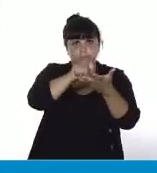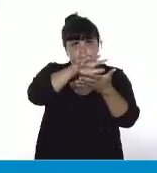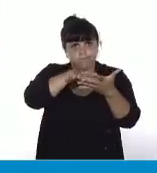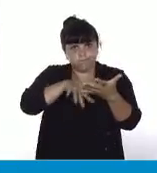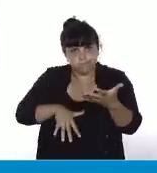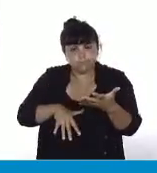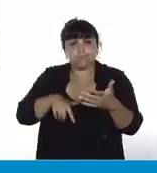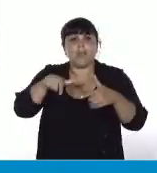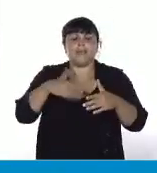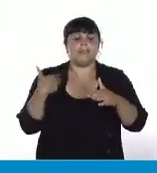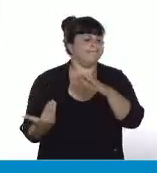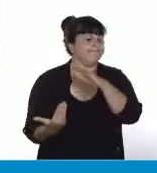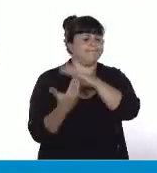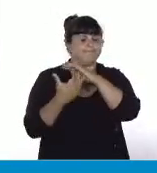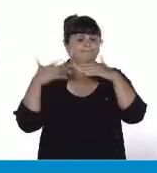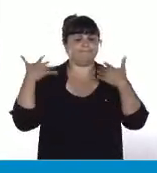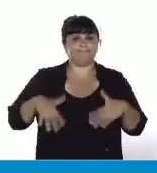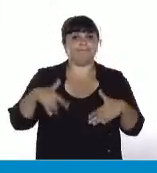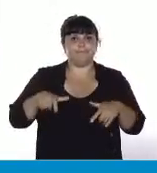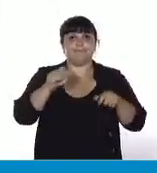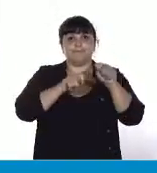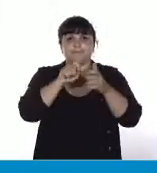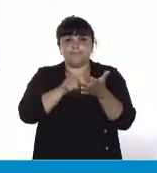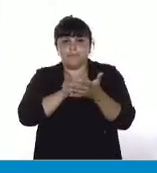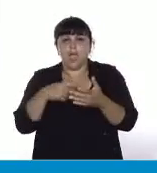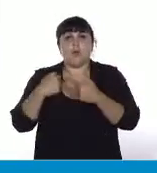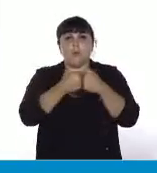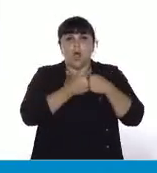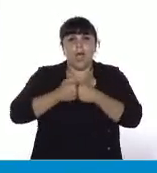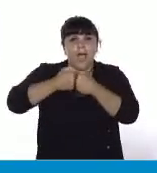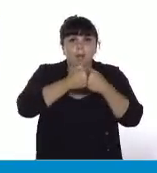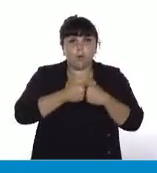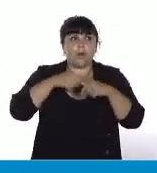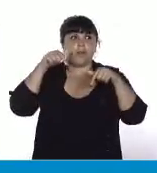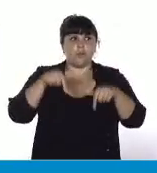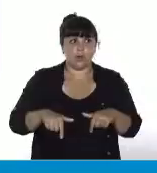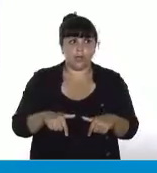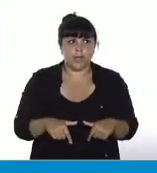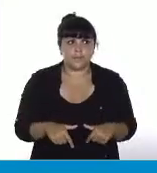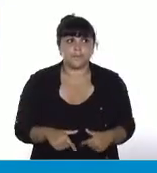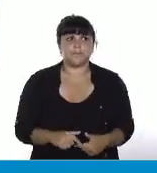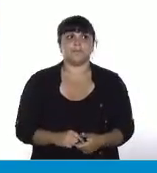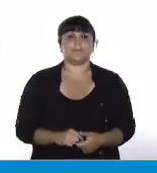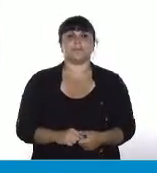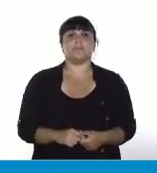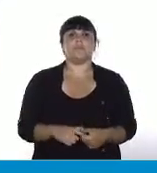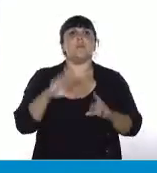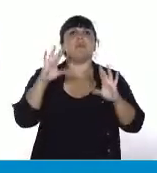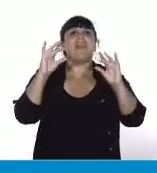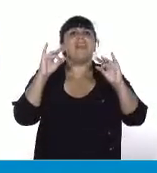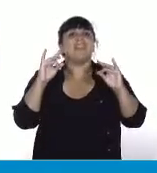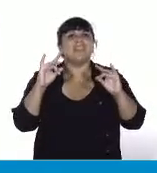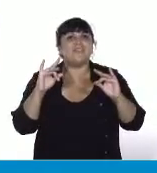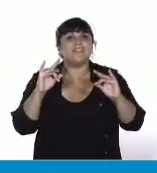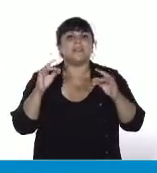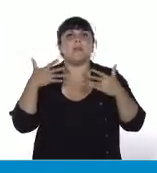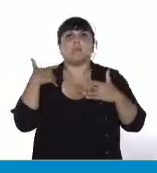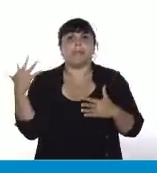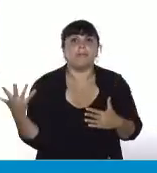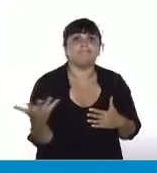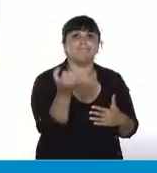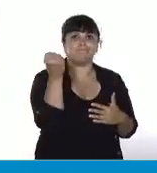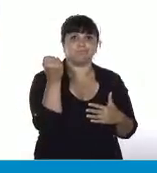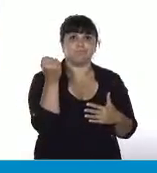parte fundamental para lograr los consensos necesarios, que muchas veces son difíciles de poder alcanzar, pero que sin